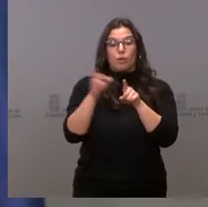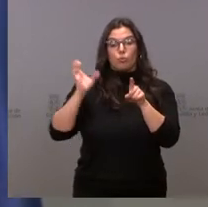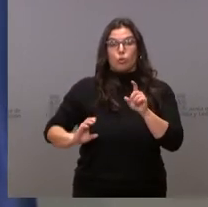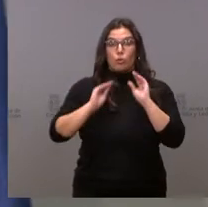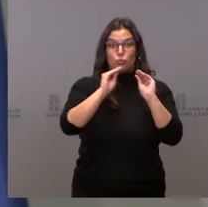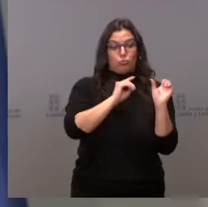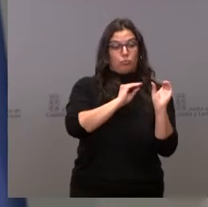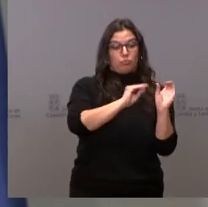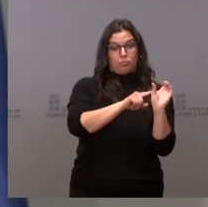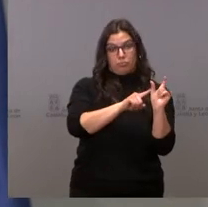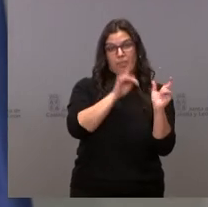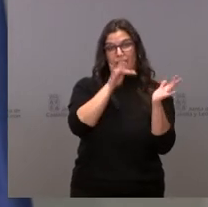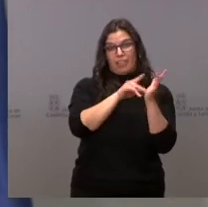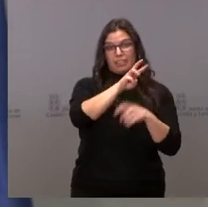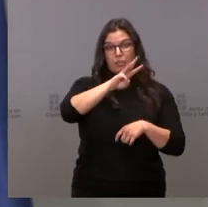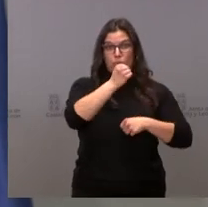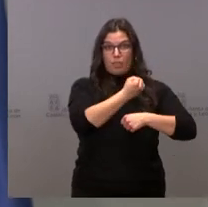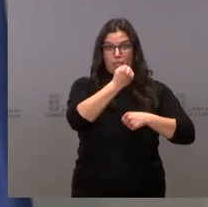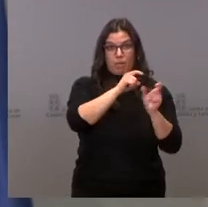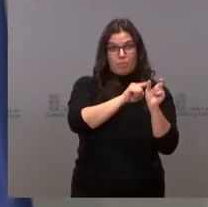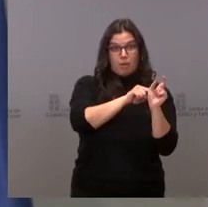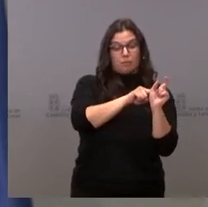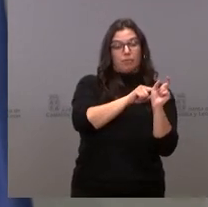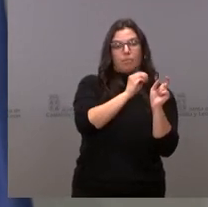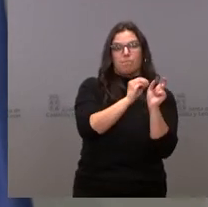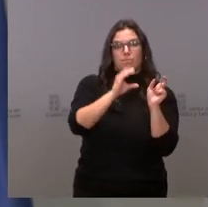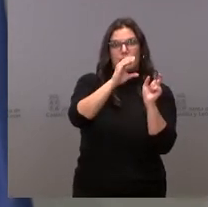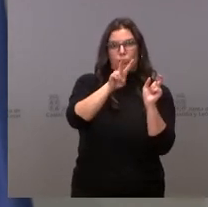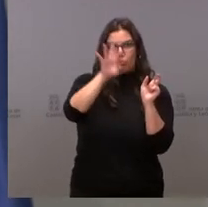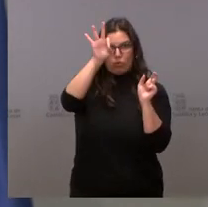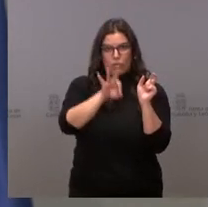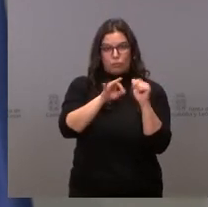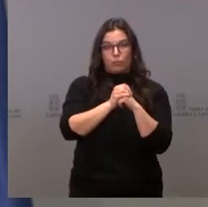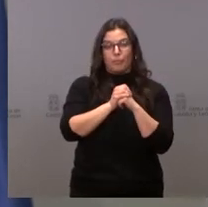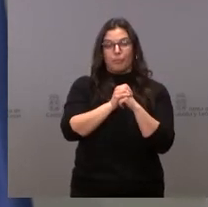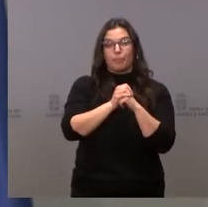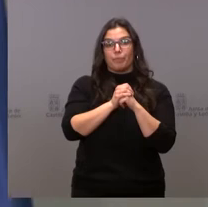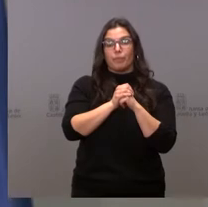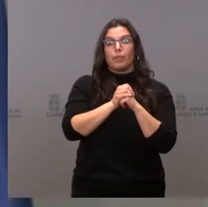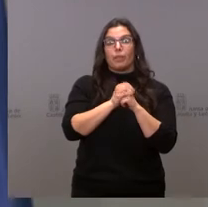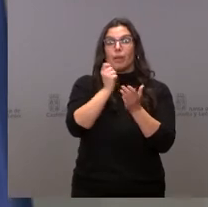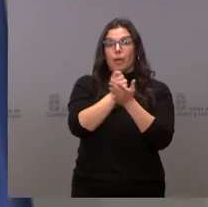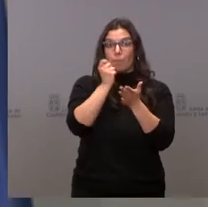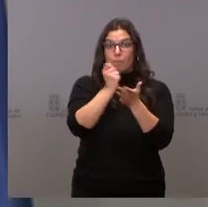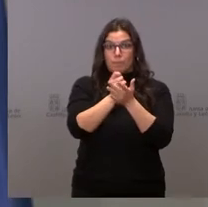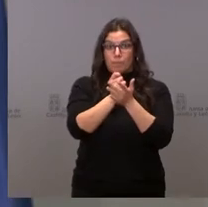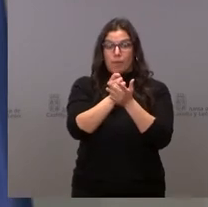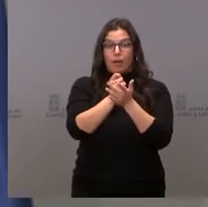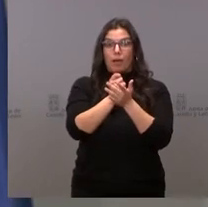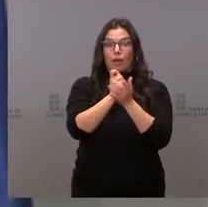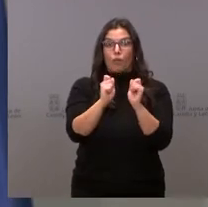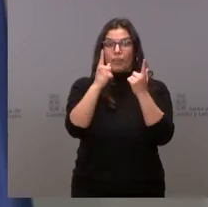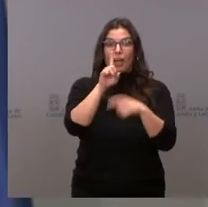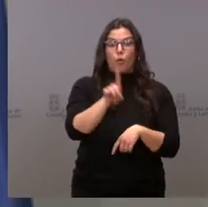del año pasado y los efectos de este decreto-ley son desde el 1 de enero a los efectos por tanto de su